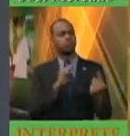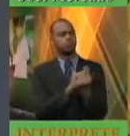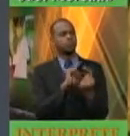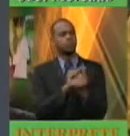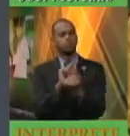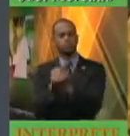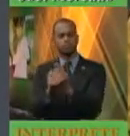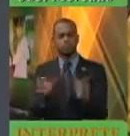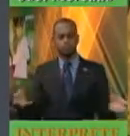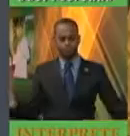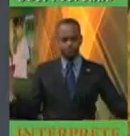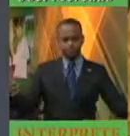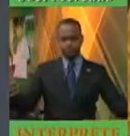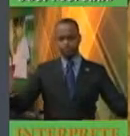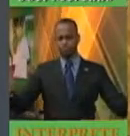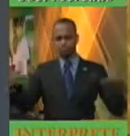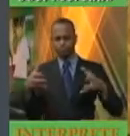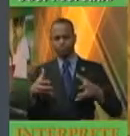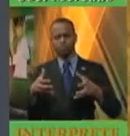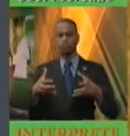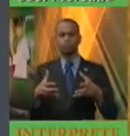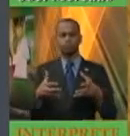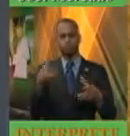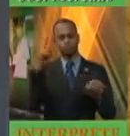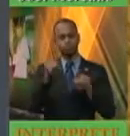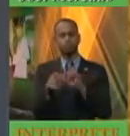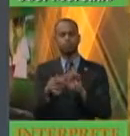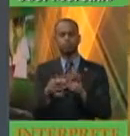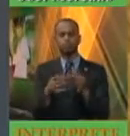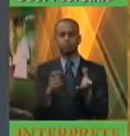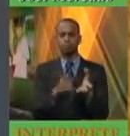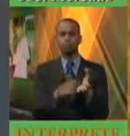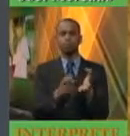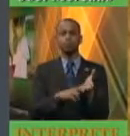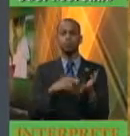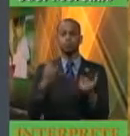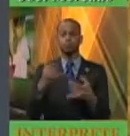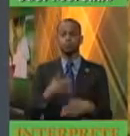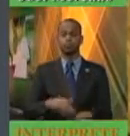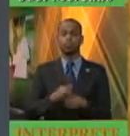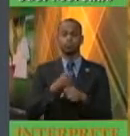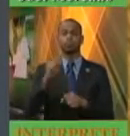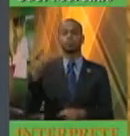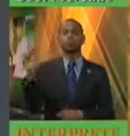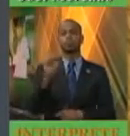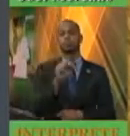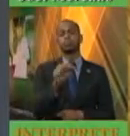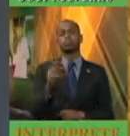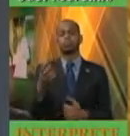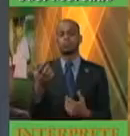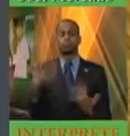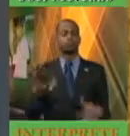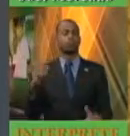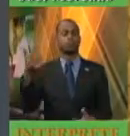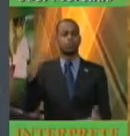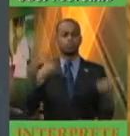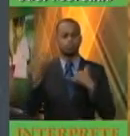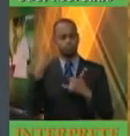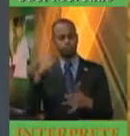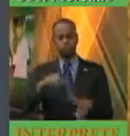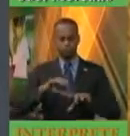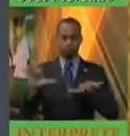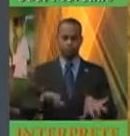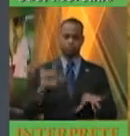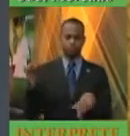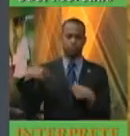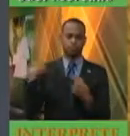juntar a ellos, se firmó el acuerdo. Incluso los que resultaron ganadores ahora, nos han llamado para poner en práctica